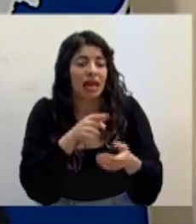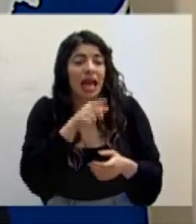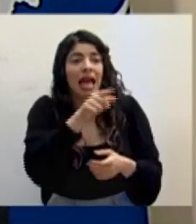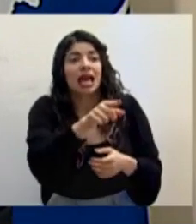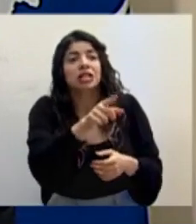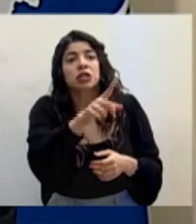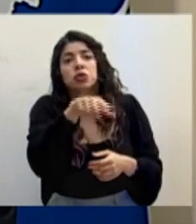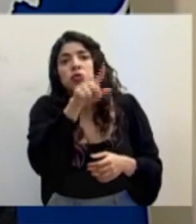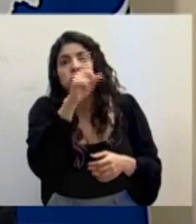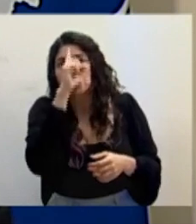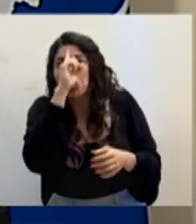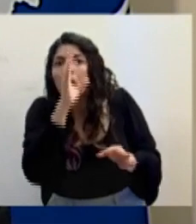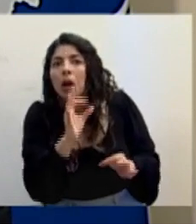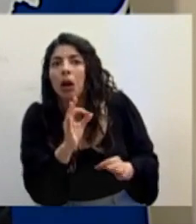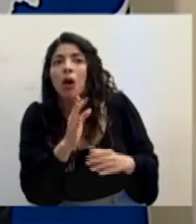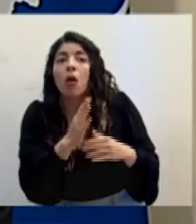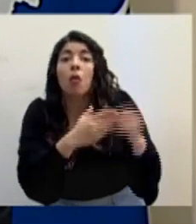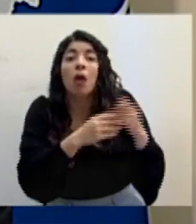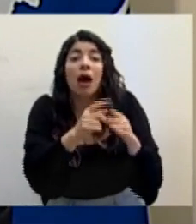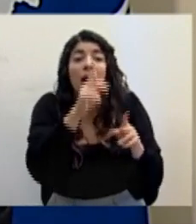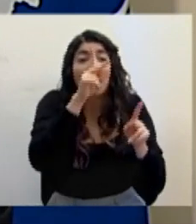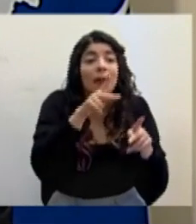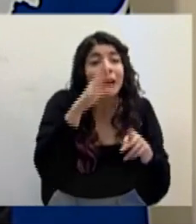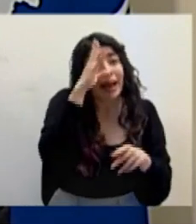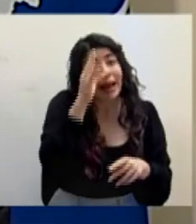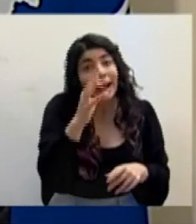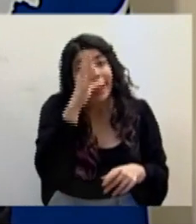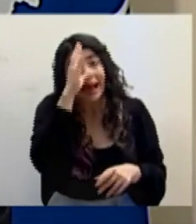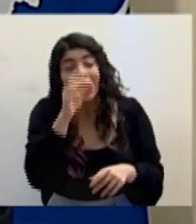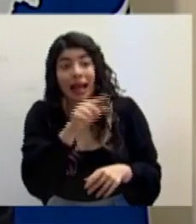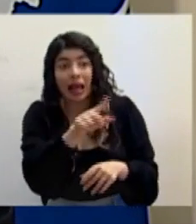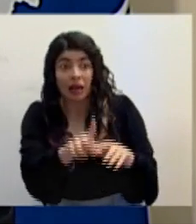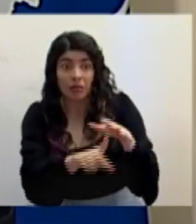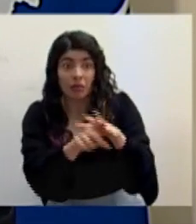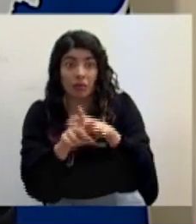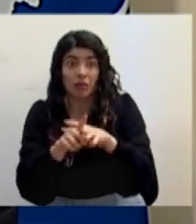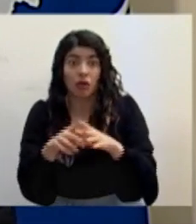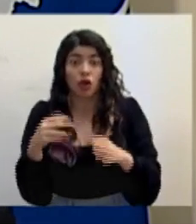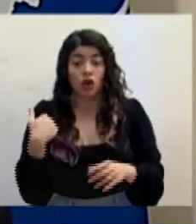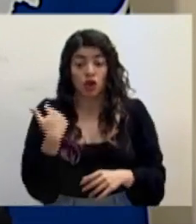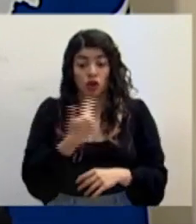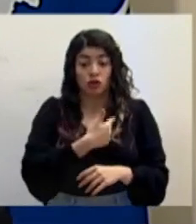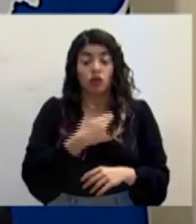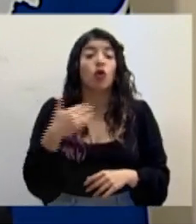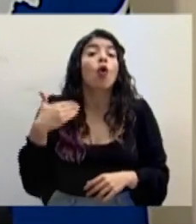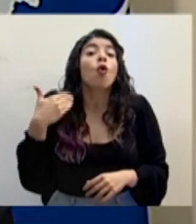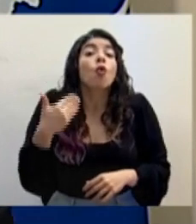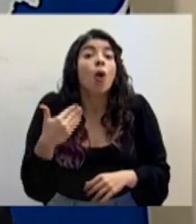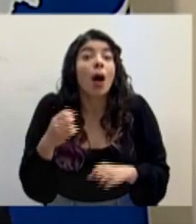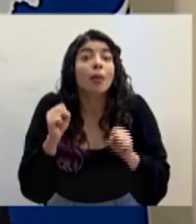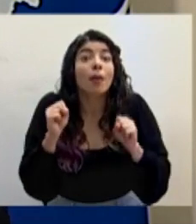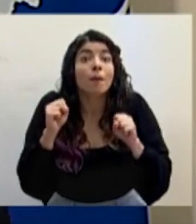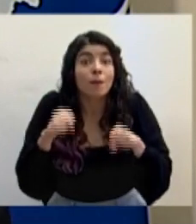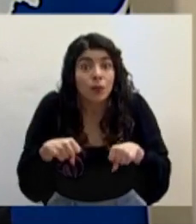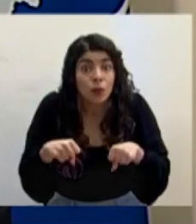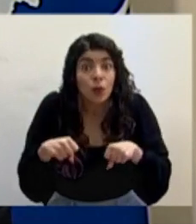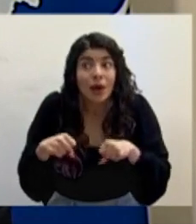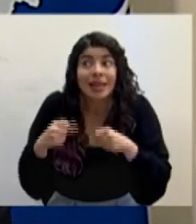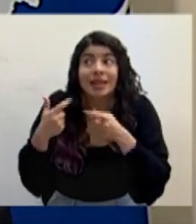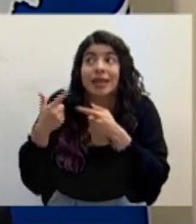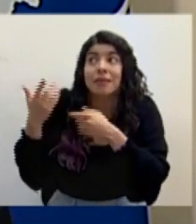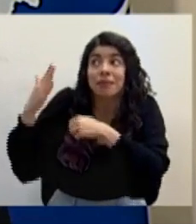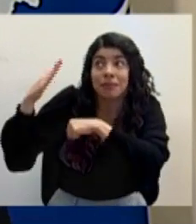conjetura, cualquiera que surja a este momento. Nosotros, en el momento que podamos liberarnos de esa